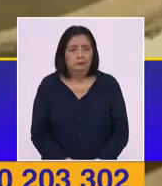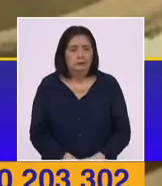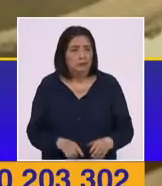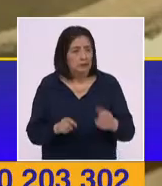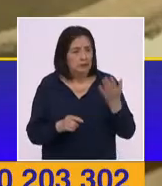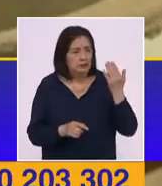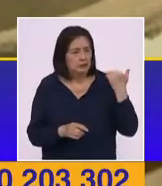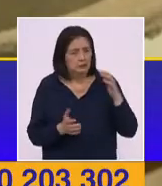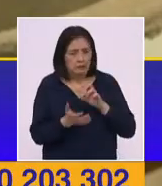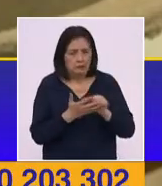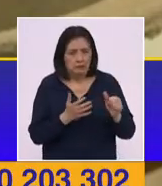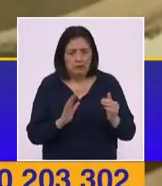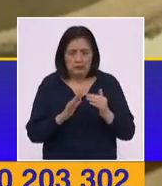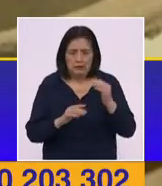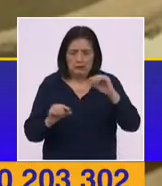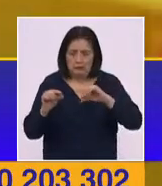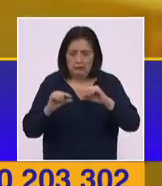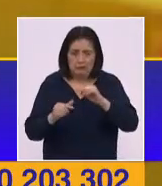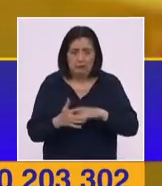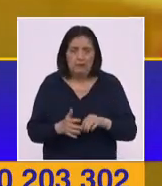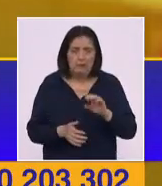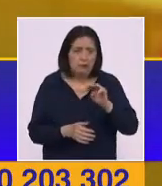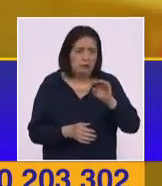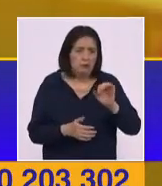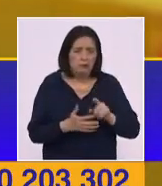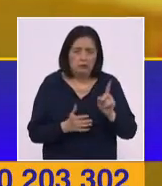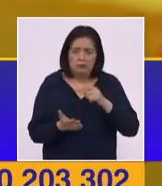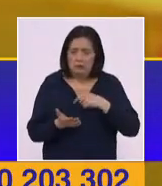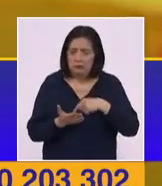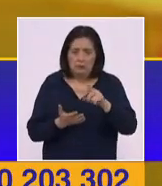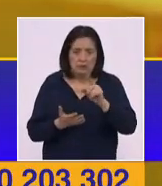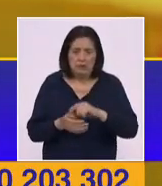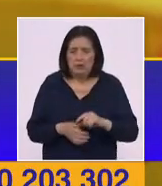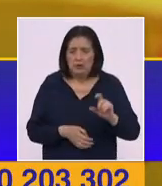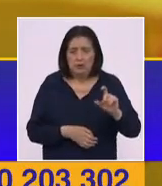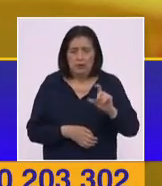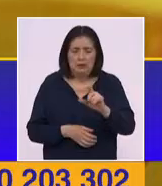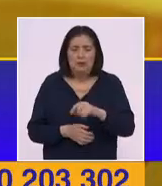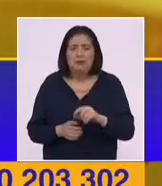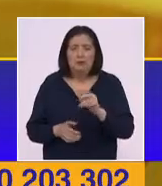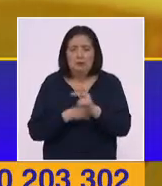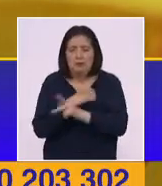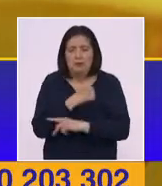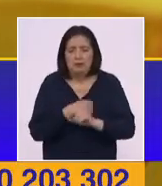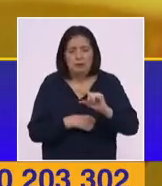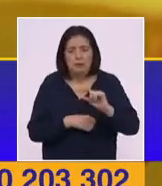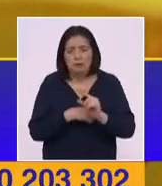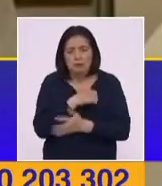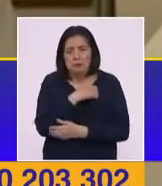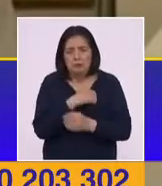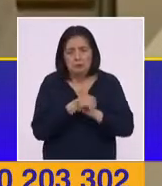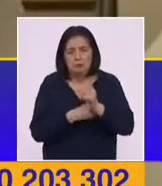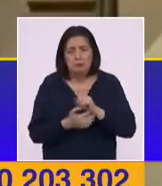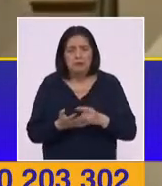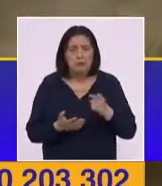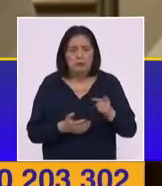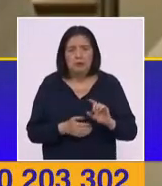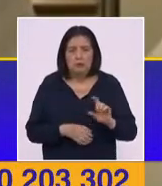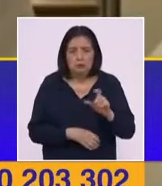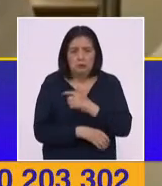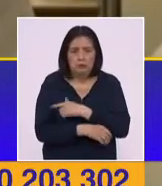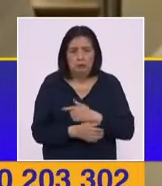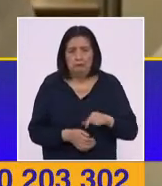Hace unos meses, la farmacéutica Moderna señaló que no enviarán dosis a los países de bajos recursos, porque el desarrollo de su vacuna